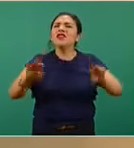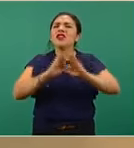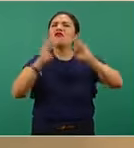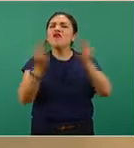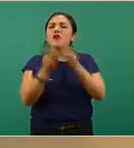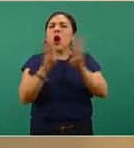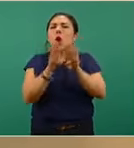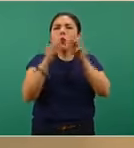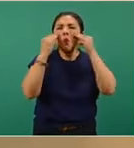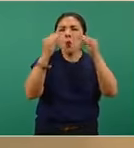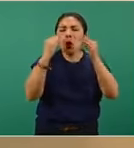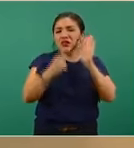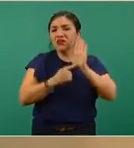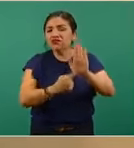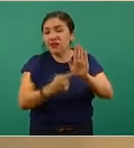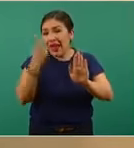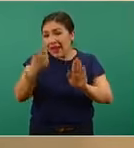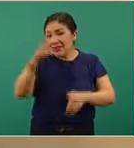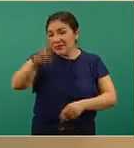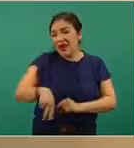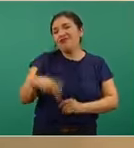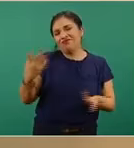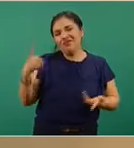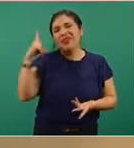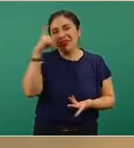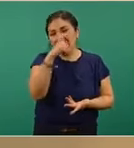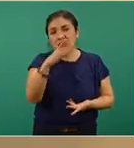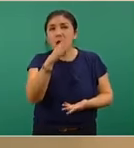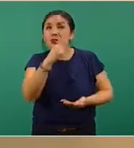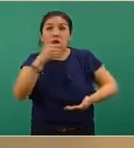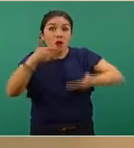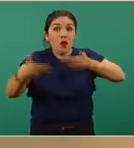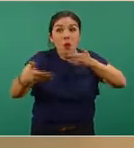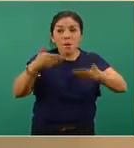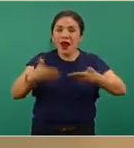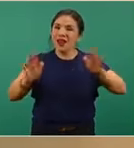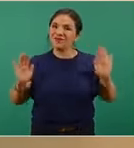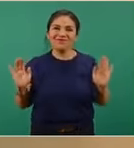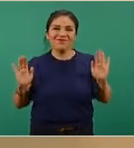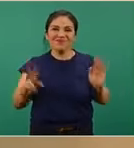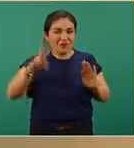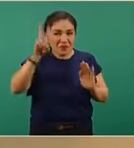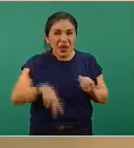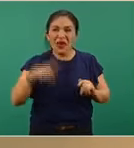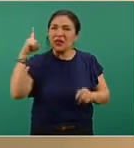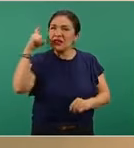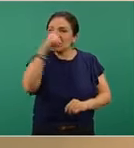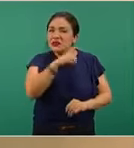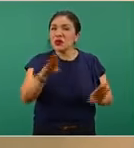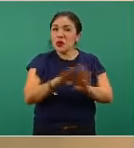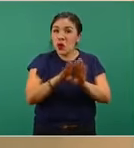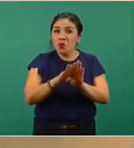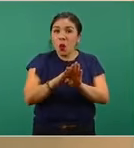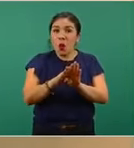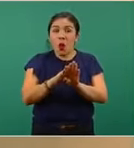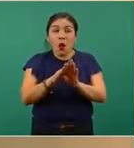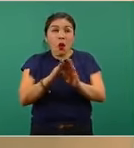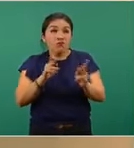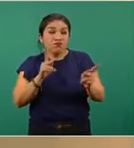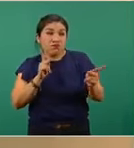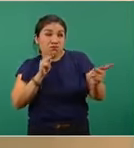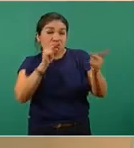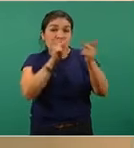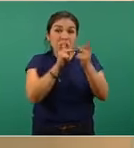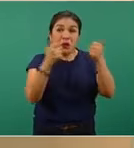de muestreo, y eso es muy complicado. No son comparables. En general, es muy difícil el poder comparar